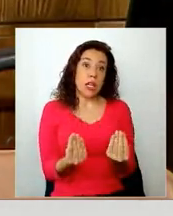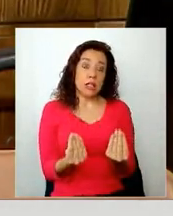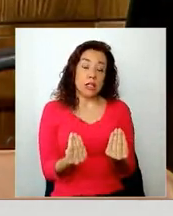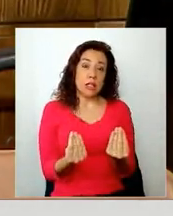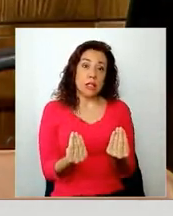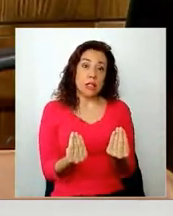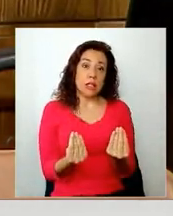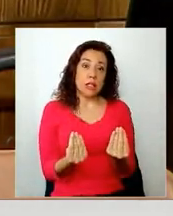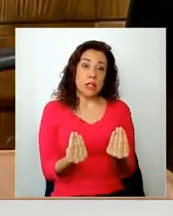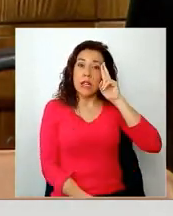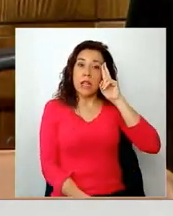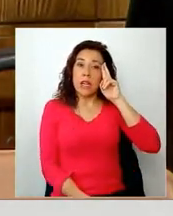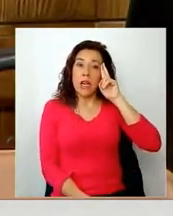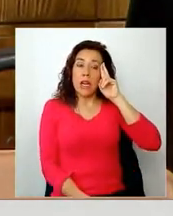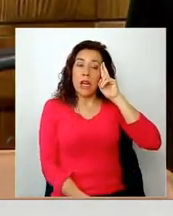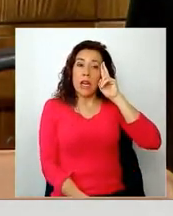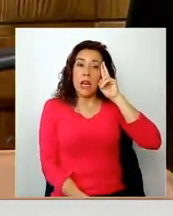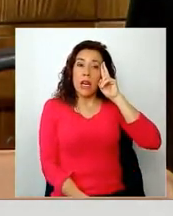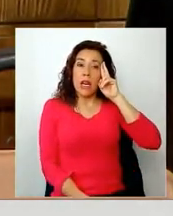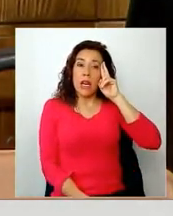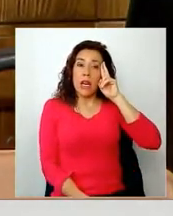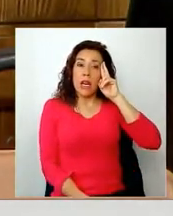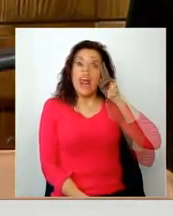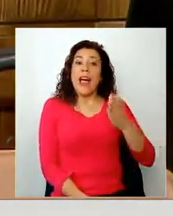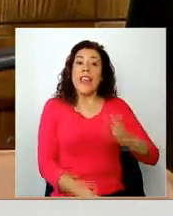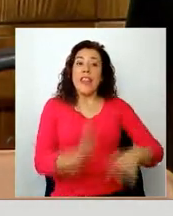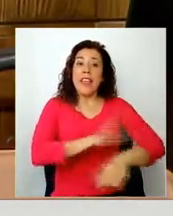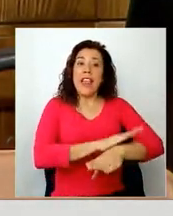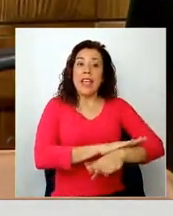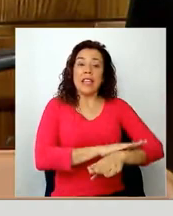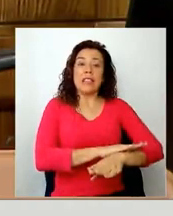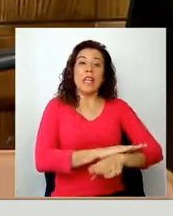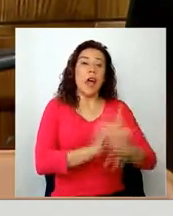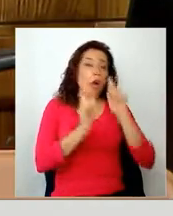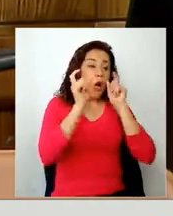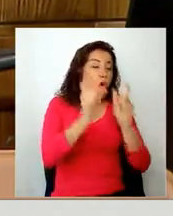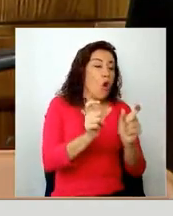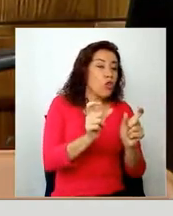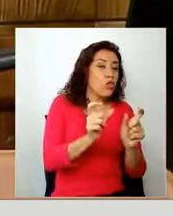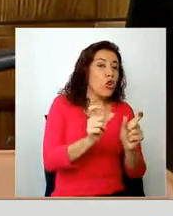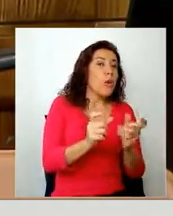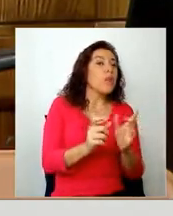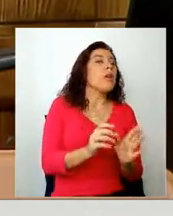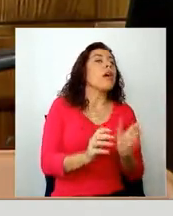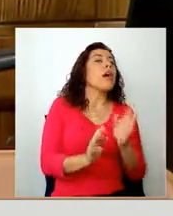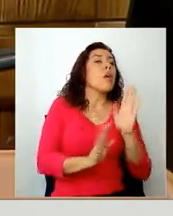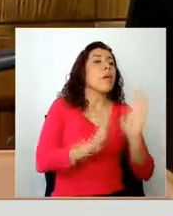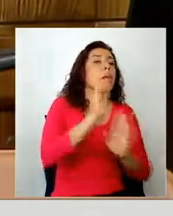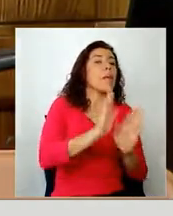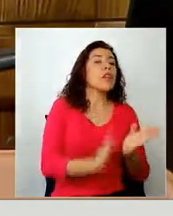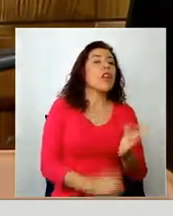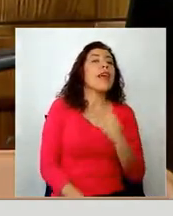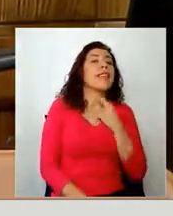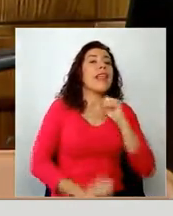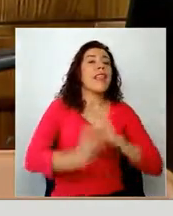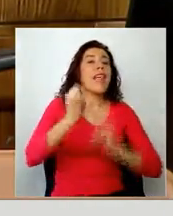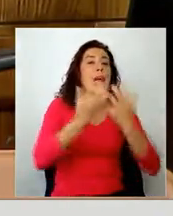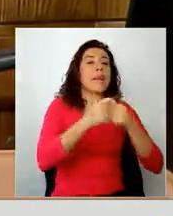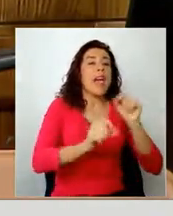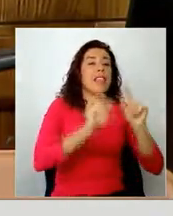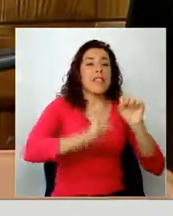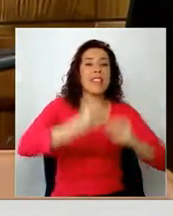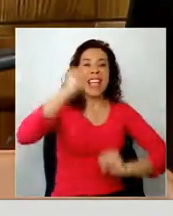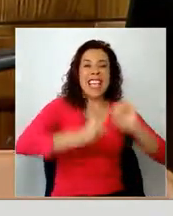que la derecha velo una vez más por los intereses de las empresas defendiendo a la industria